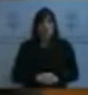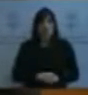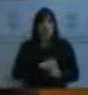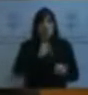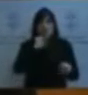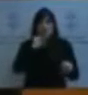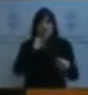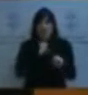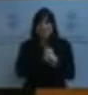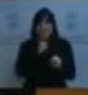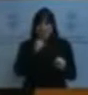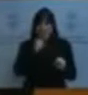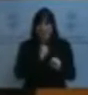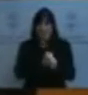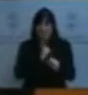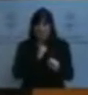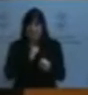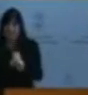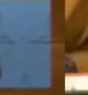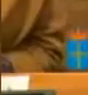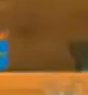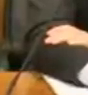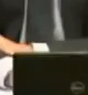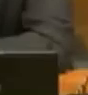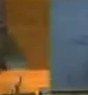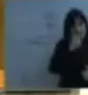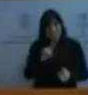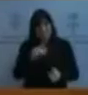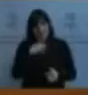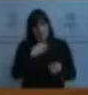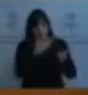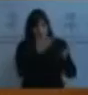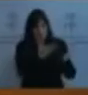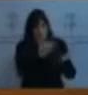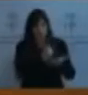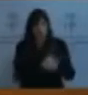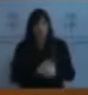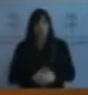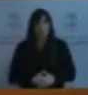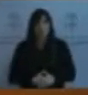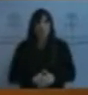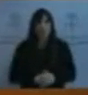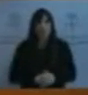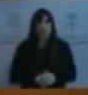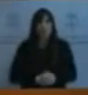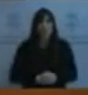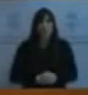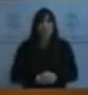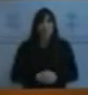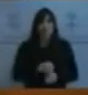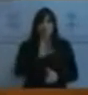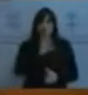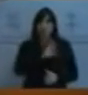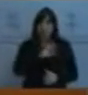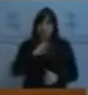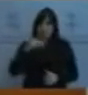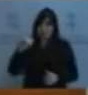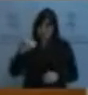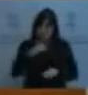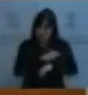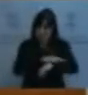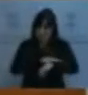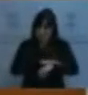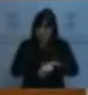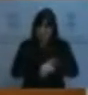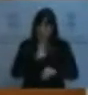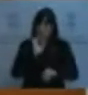las iniciativas legislativas en el Gobierno que preside? Señor presidente del Gobierno, efectivamente hay dos ámbitos de referencia en